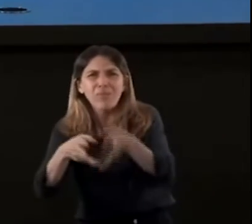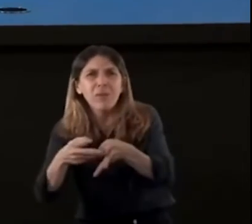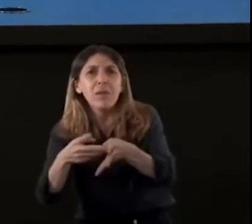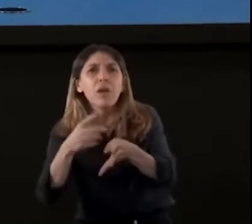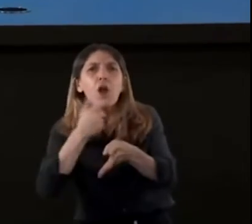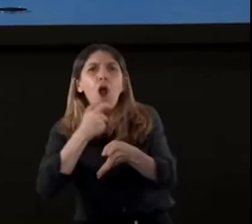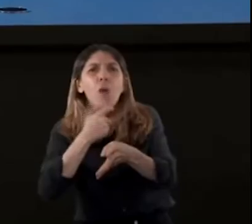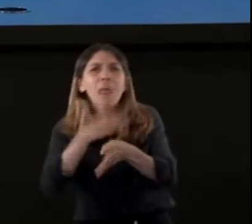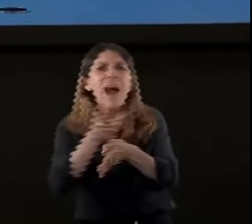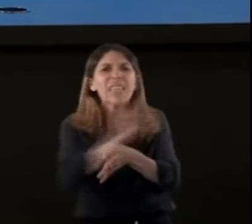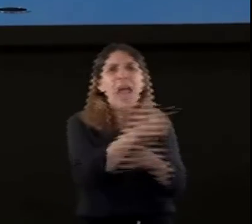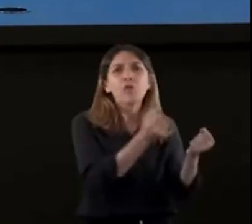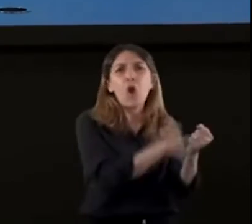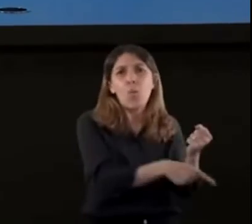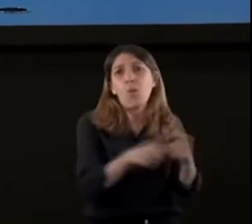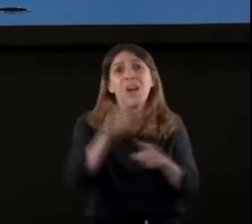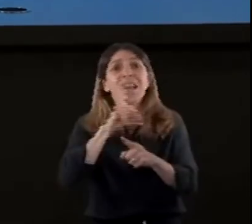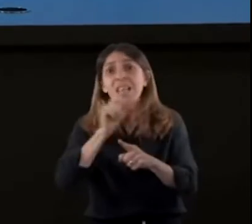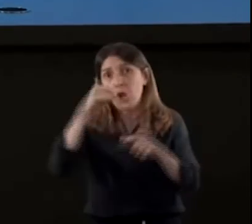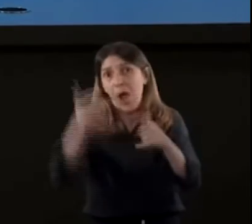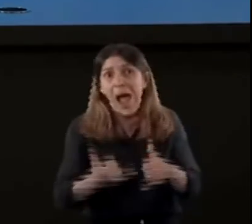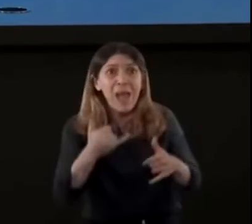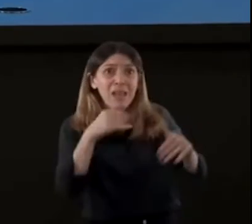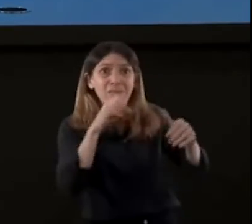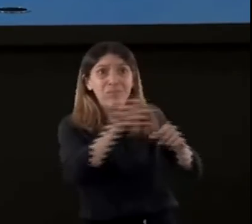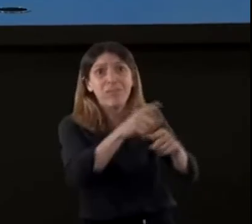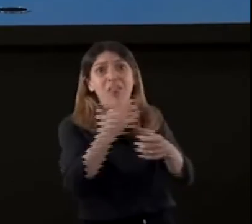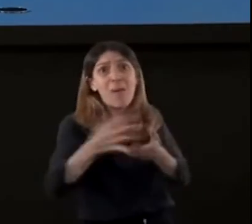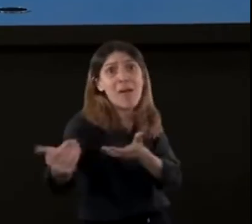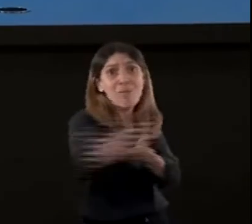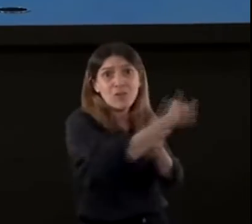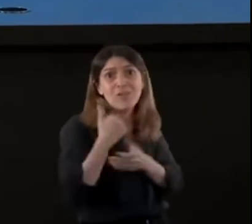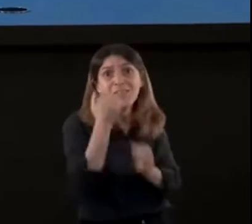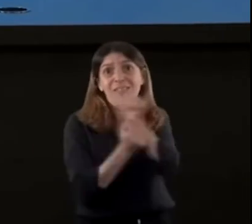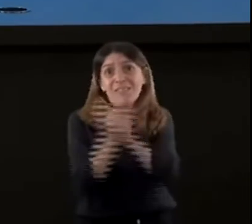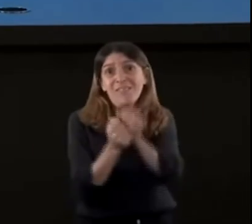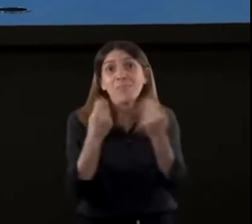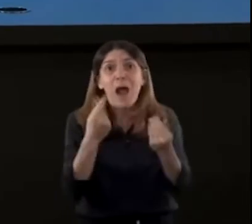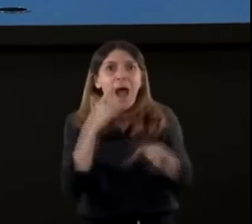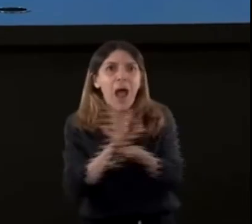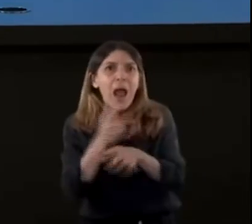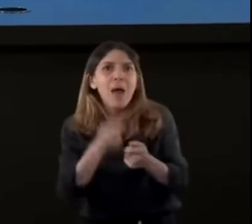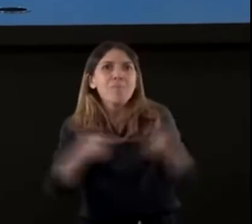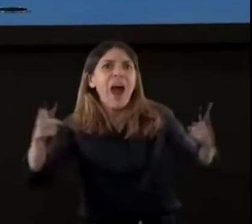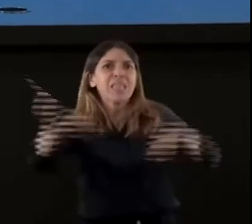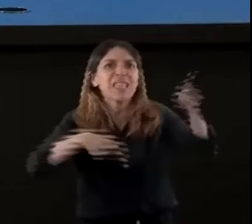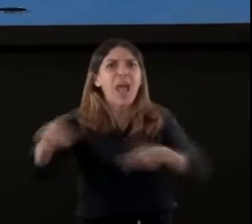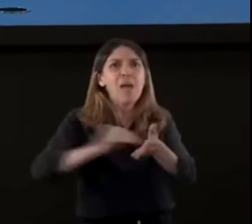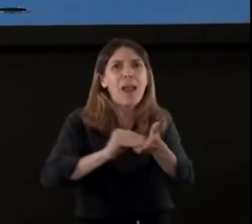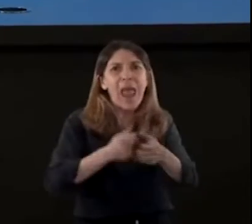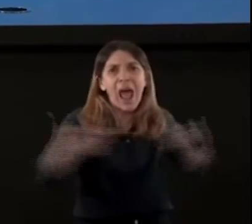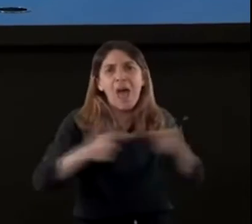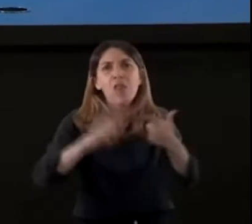litio, lo tenemos acá en Argentina, lo tenemos que industrializar y justamente aprovechar para generar más empleos y más